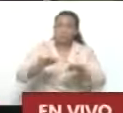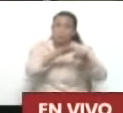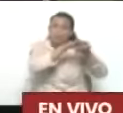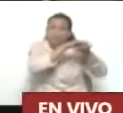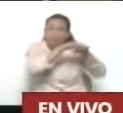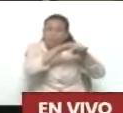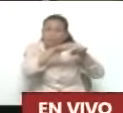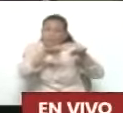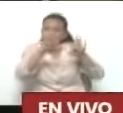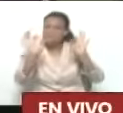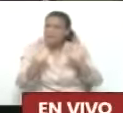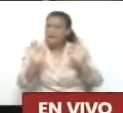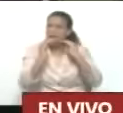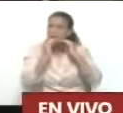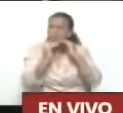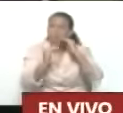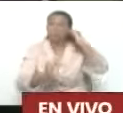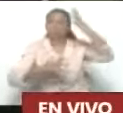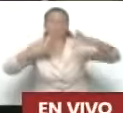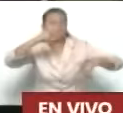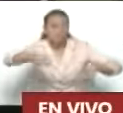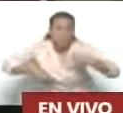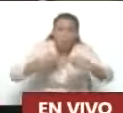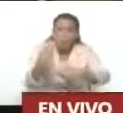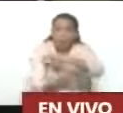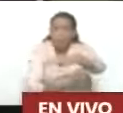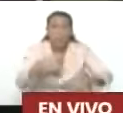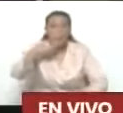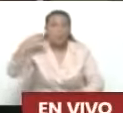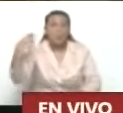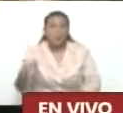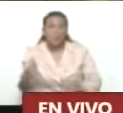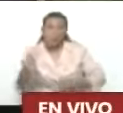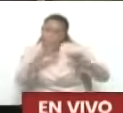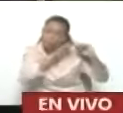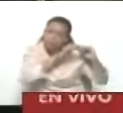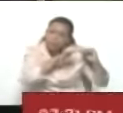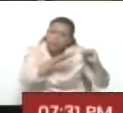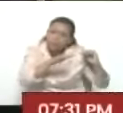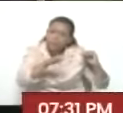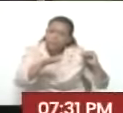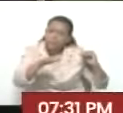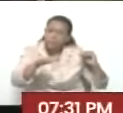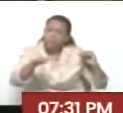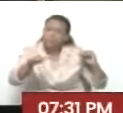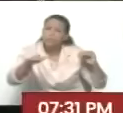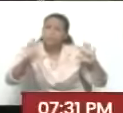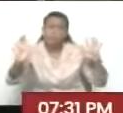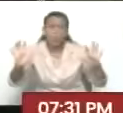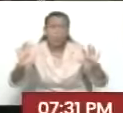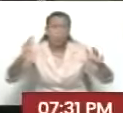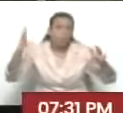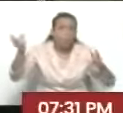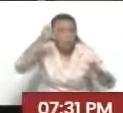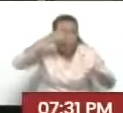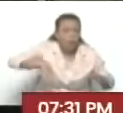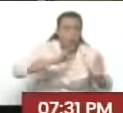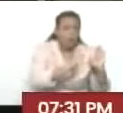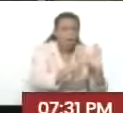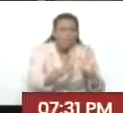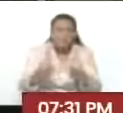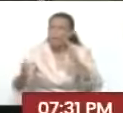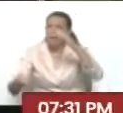historia. Despierta otra vez con la Revolución Rusa y otra vez arrastra a todo el mundo los pueblos organizados